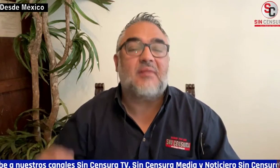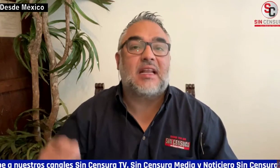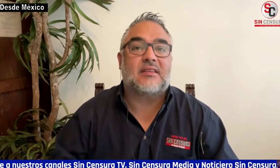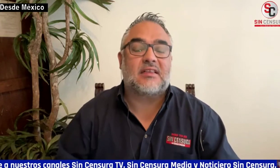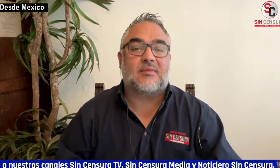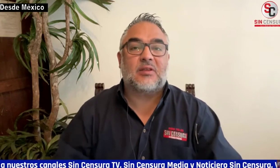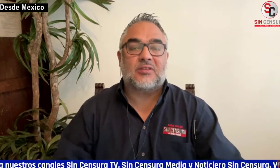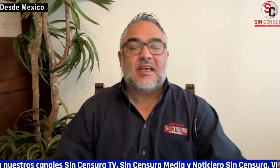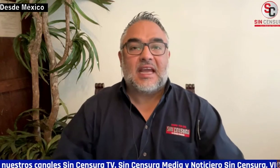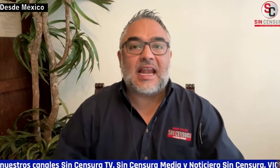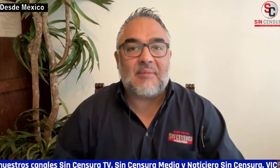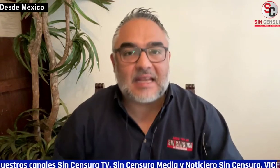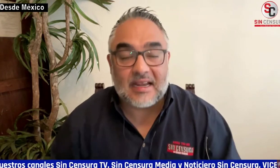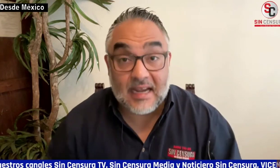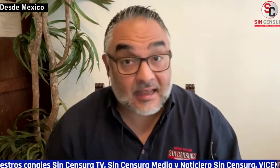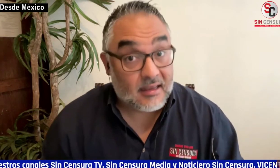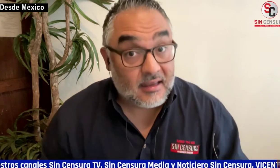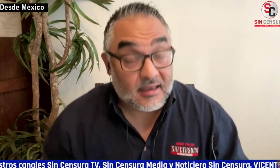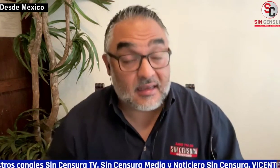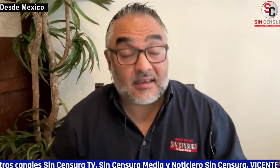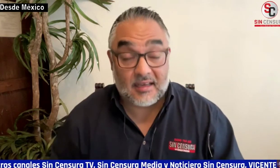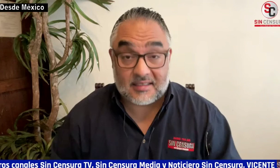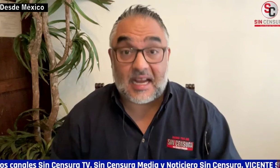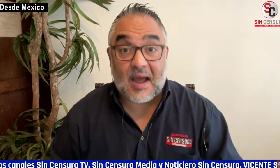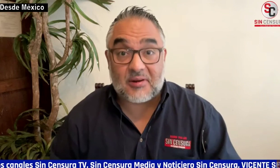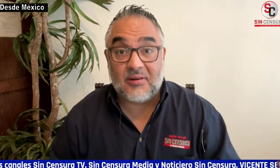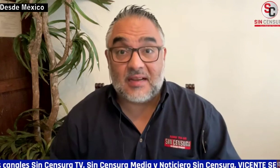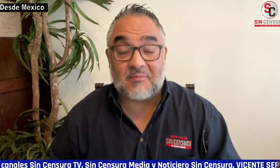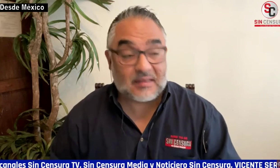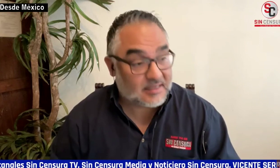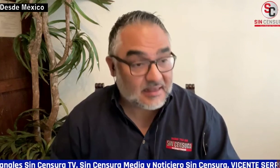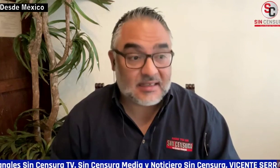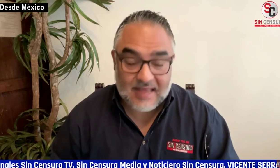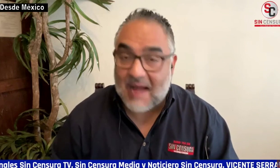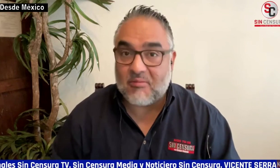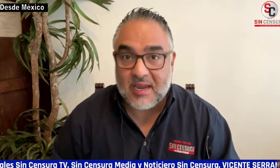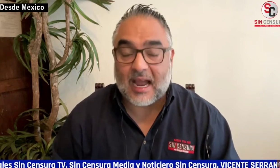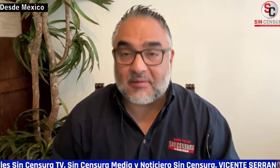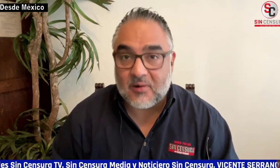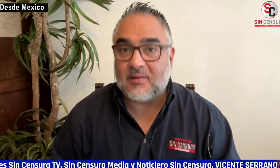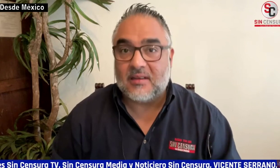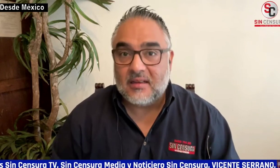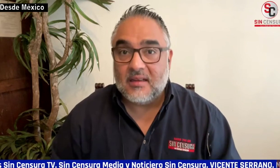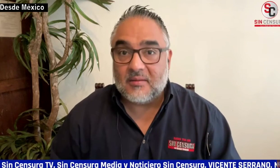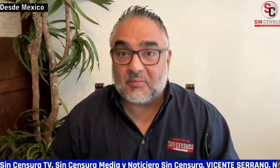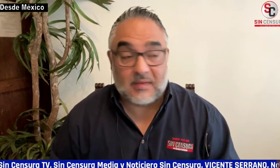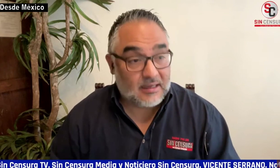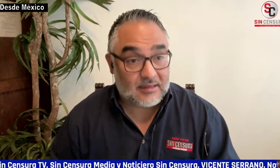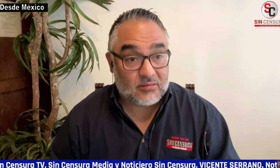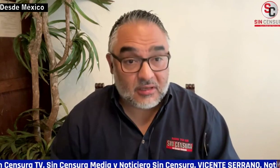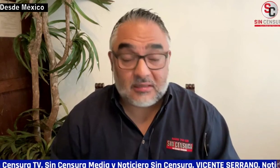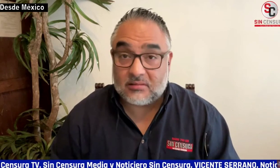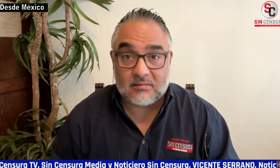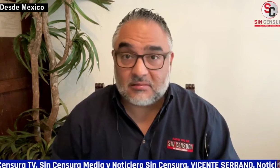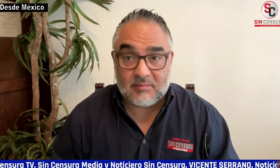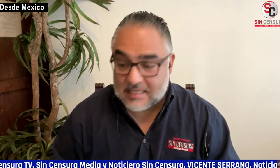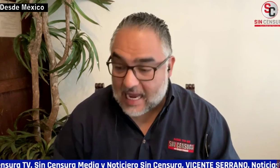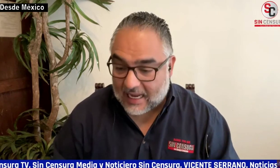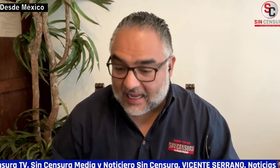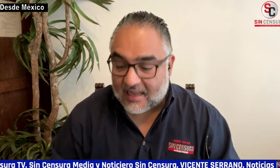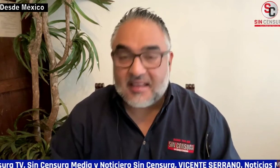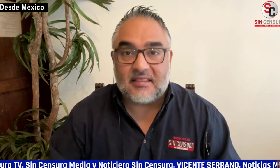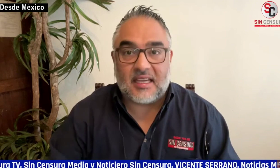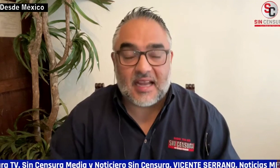reforma migratoria van a ser exhibidos en la mañanera. Está cabrón, el presidente está muy cabrón. Esto es